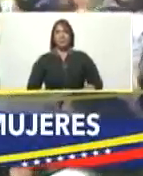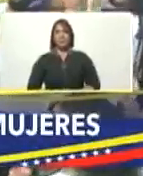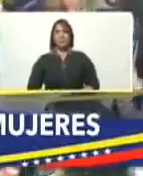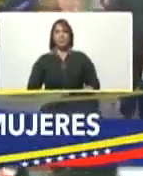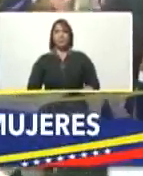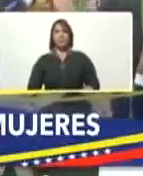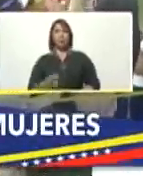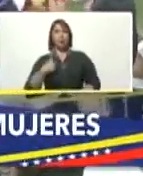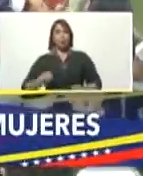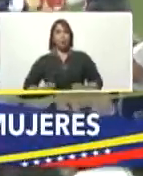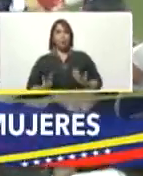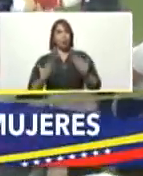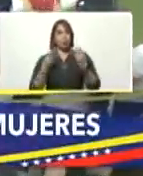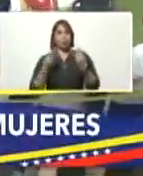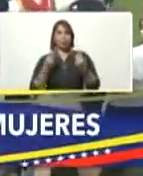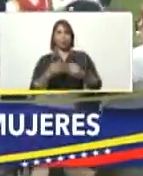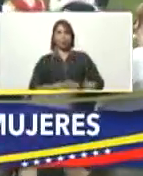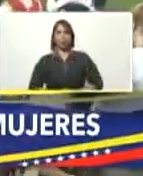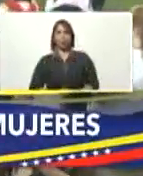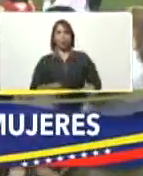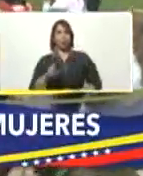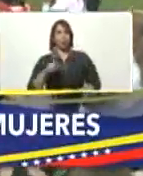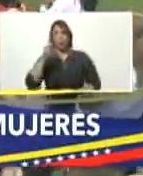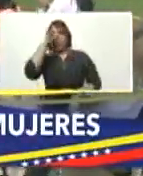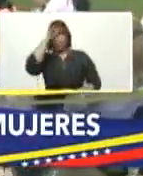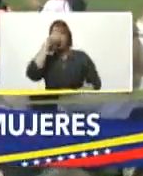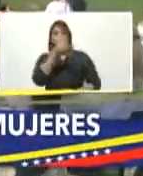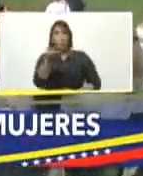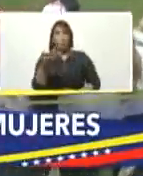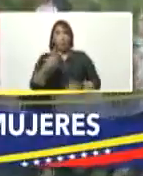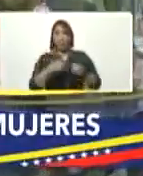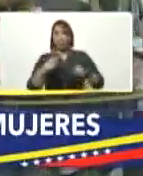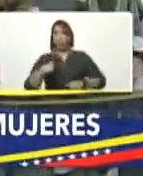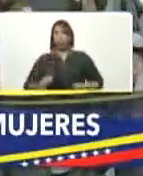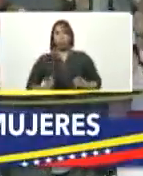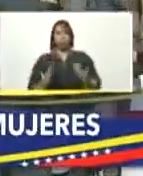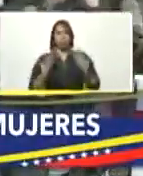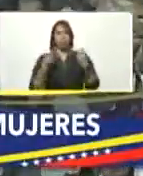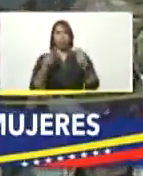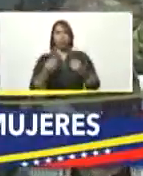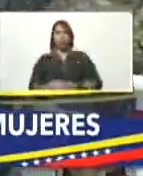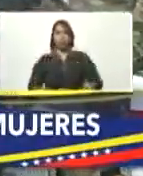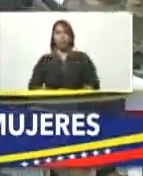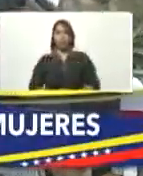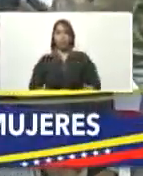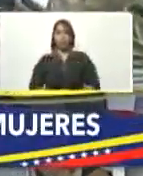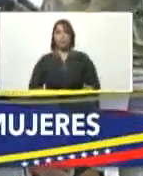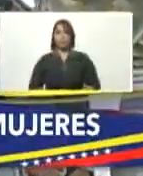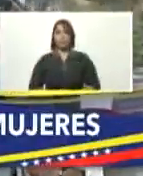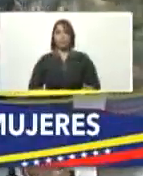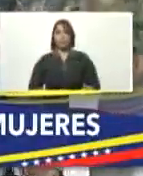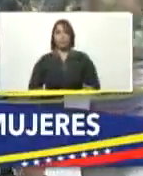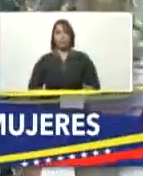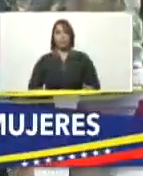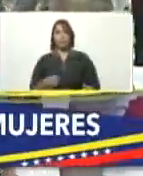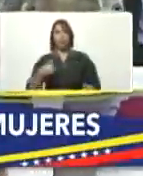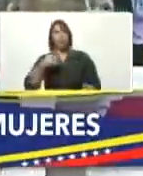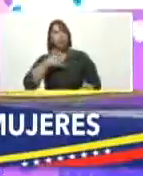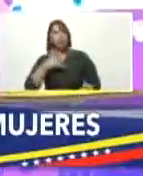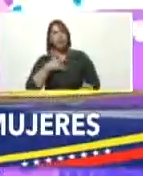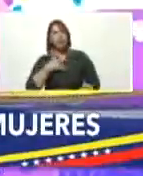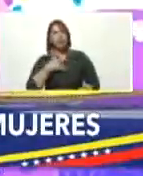yo me emociono mucho. No sé ustedes, yo me emociono. Yo me emociono porque yo siento lo mismo